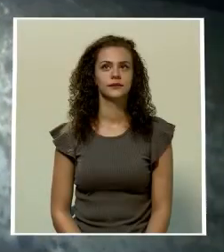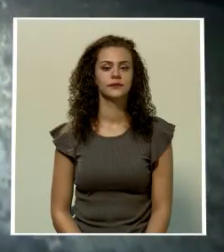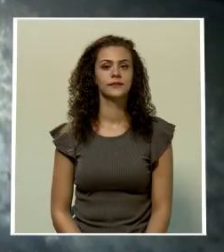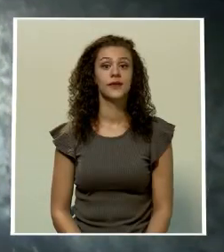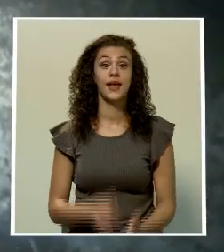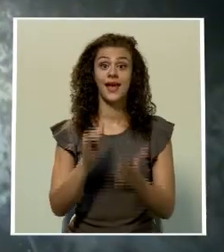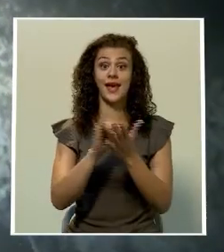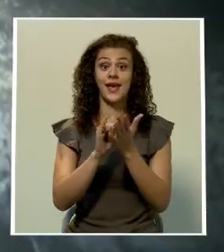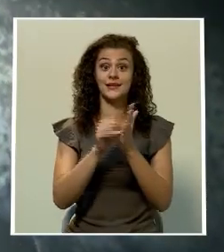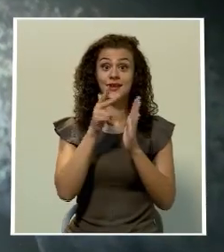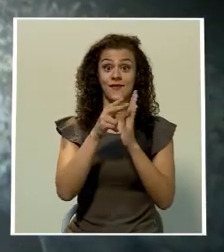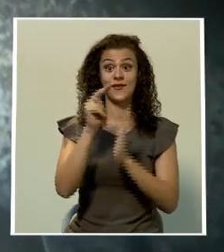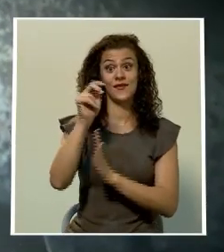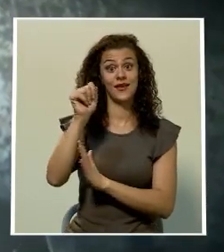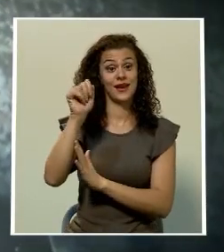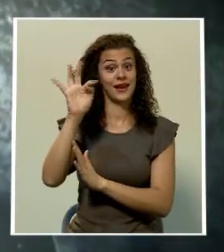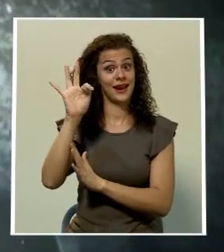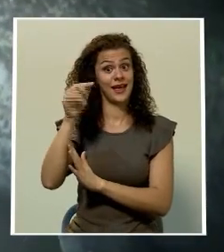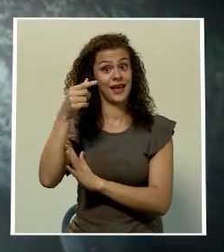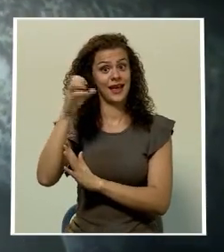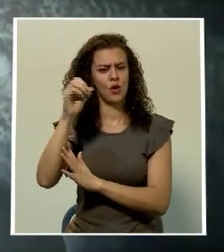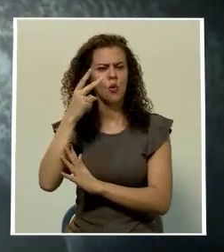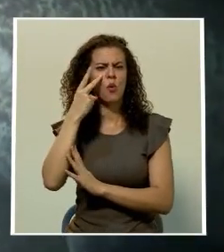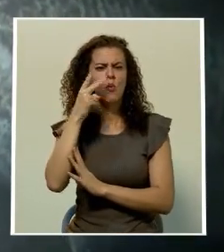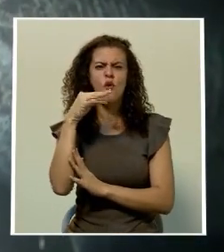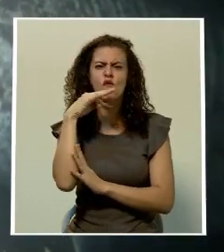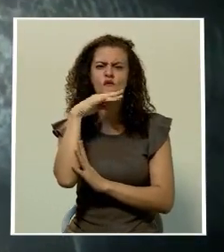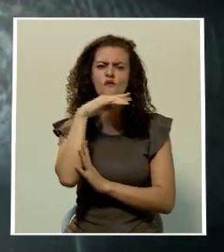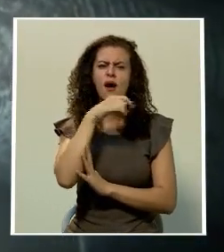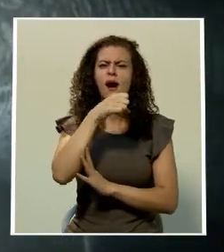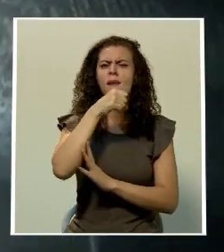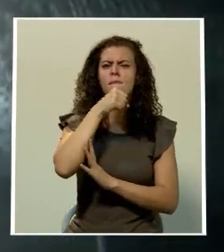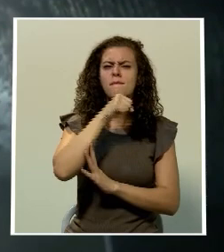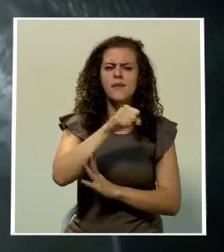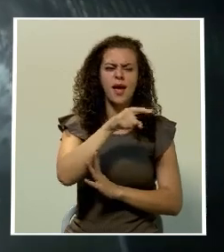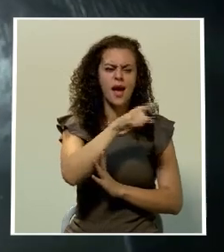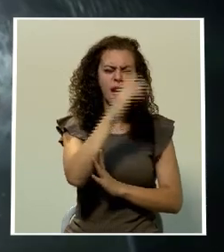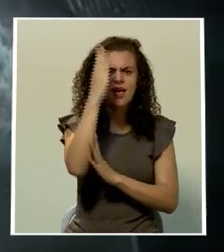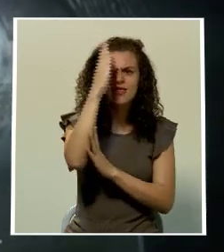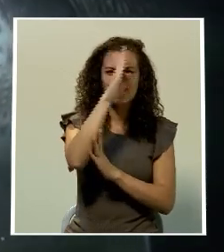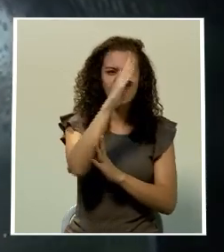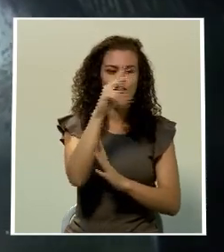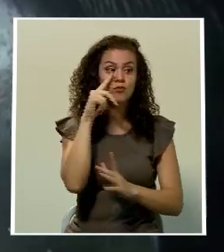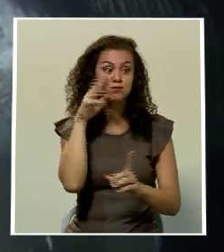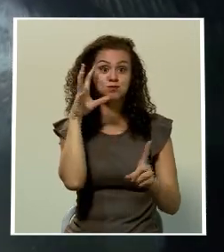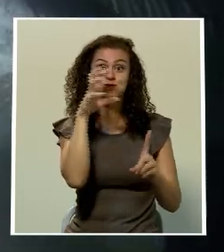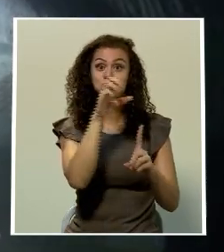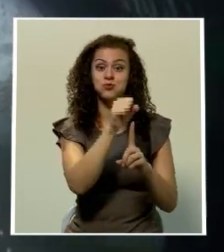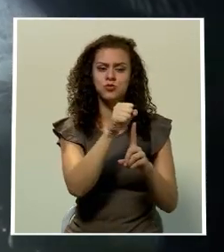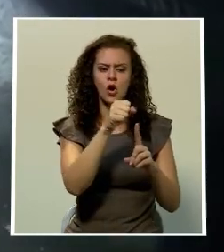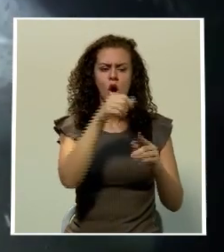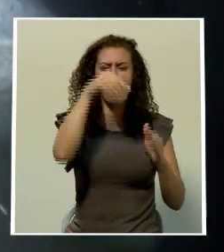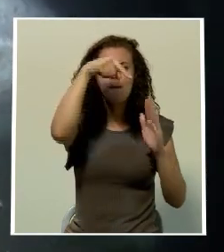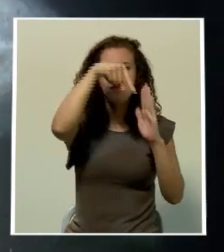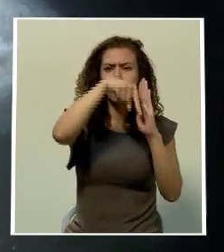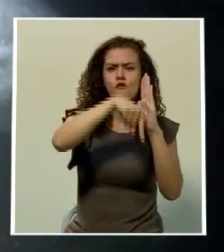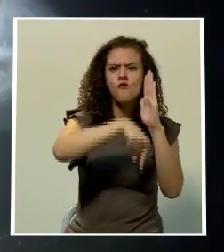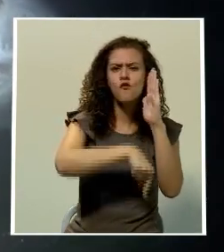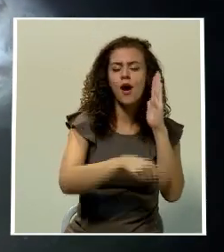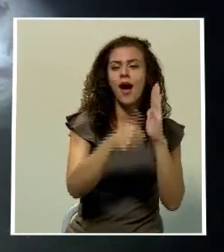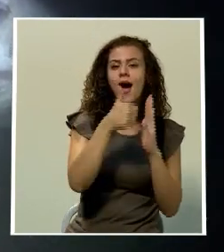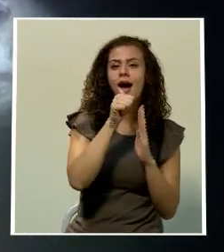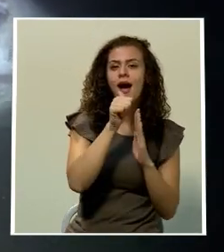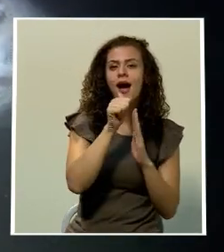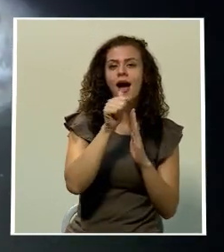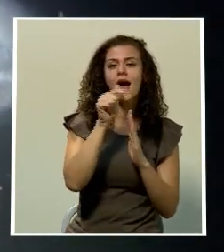Este video de Nat Geo muestra una rara y longeva especie de tiburón que fue captada en las profundas